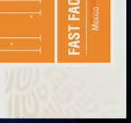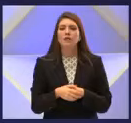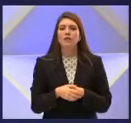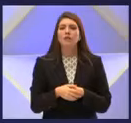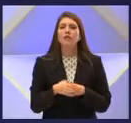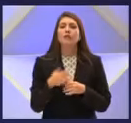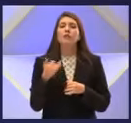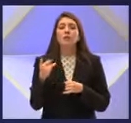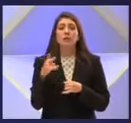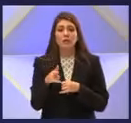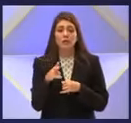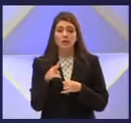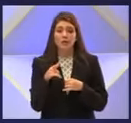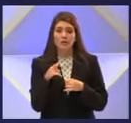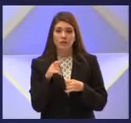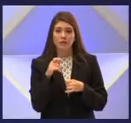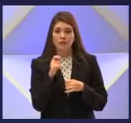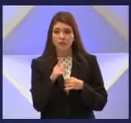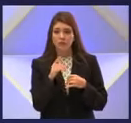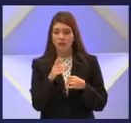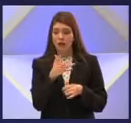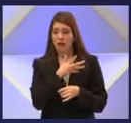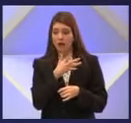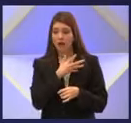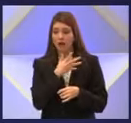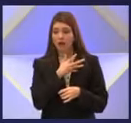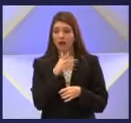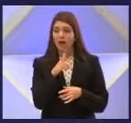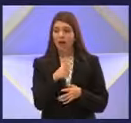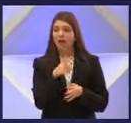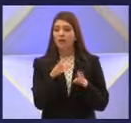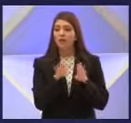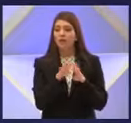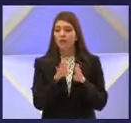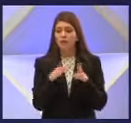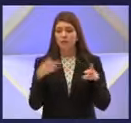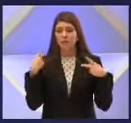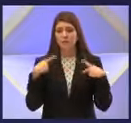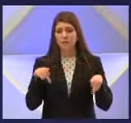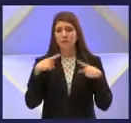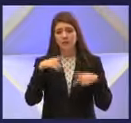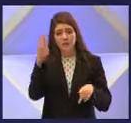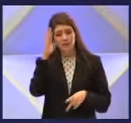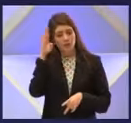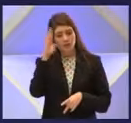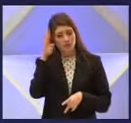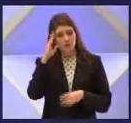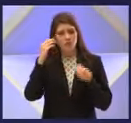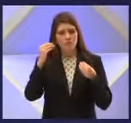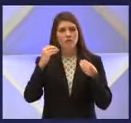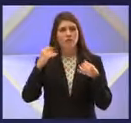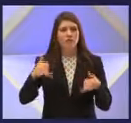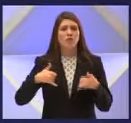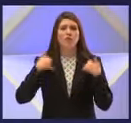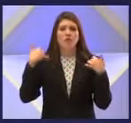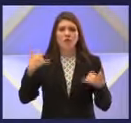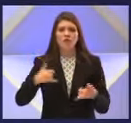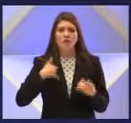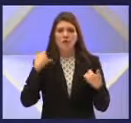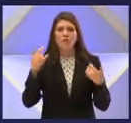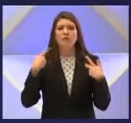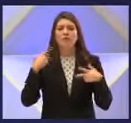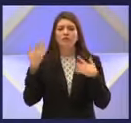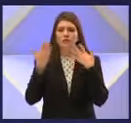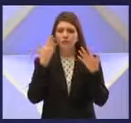pero lo último el este mes ya tenemos un bono poblacional una cantidad de jóvenes de estudiantes